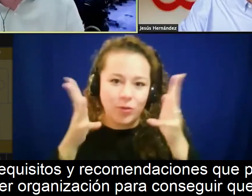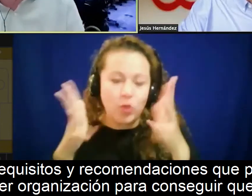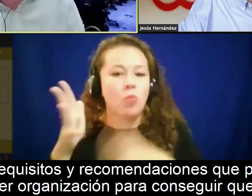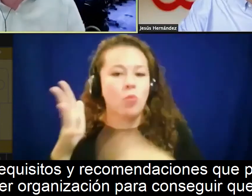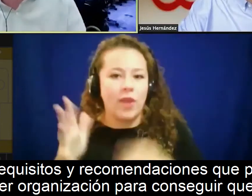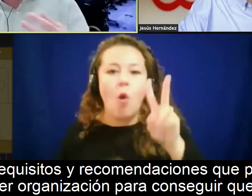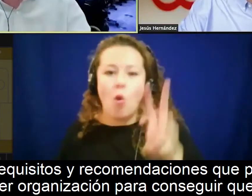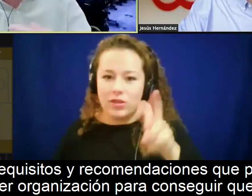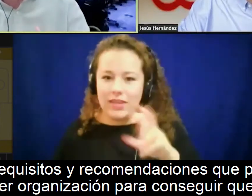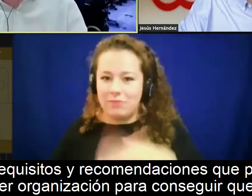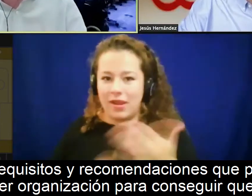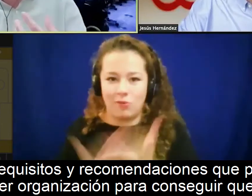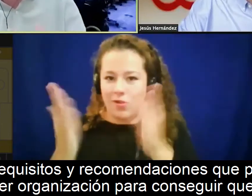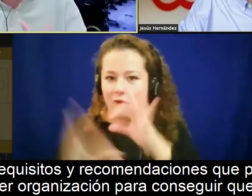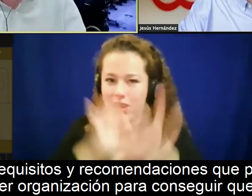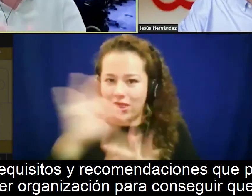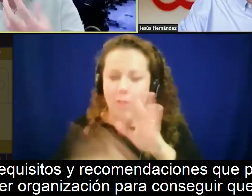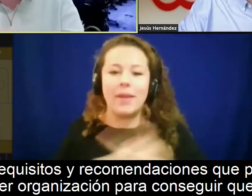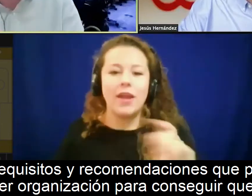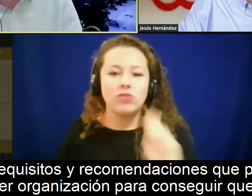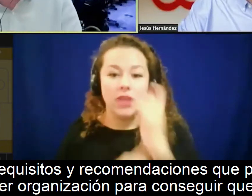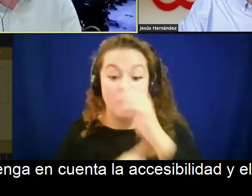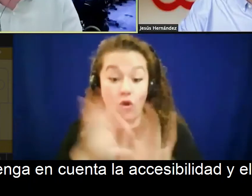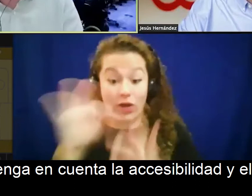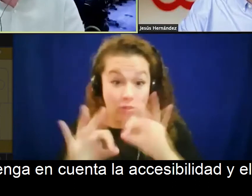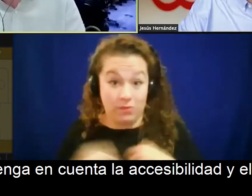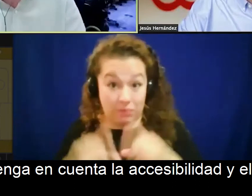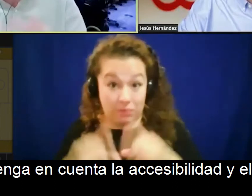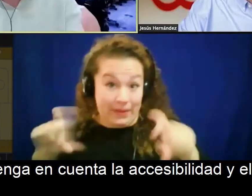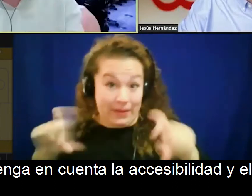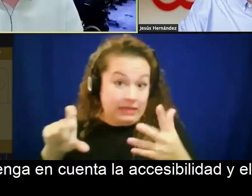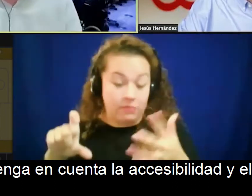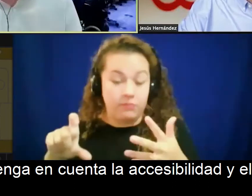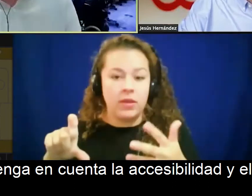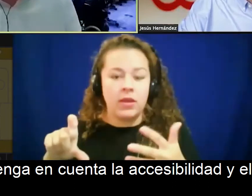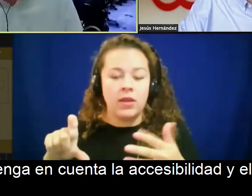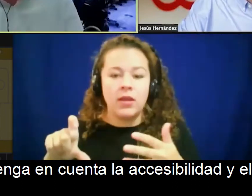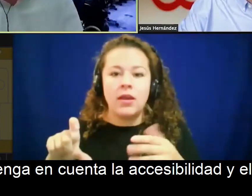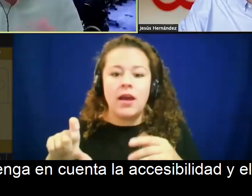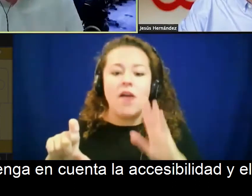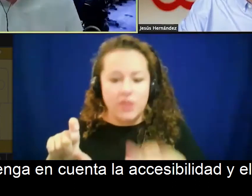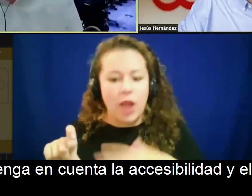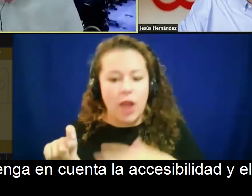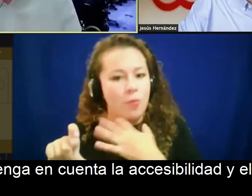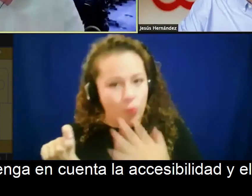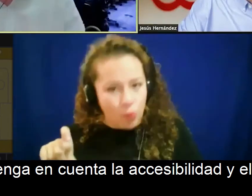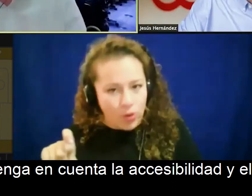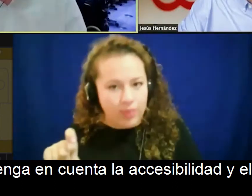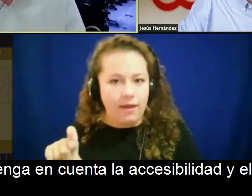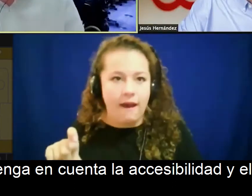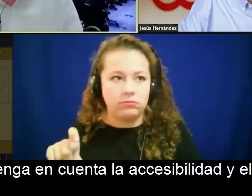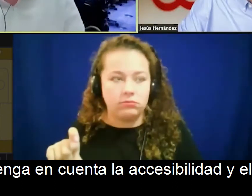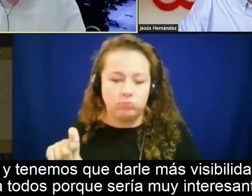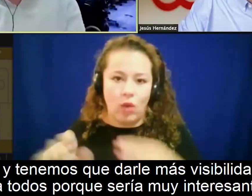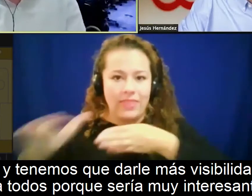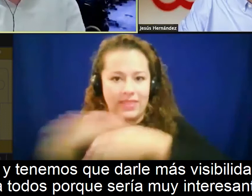organización para conseguir que esa organización, esa empresa o lo que fuera, haga o tenga en cuenta la accesibilidad y el diseño